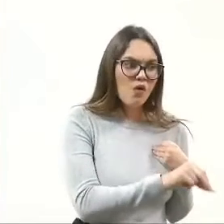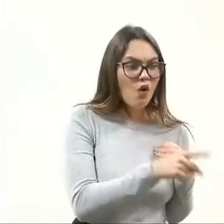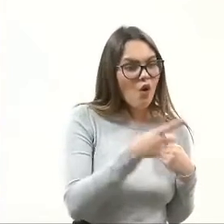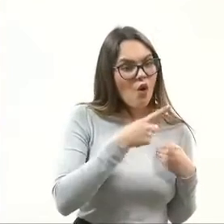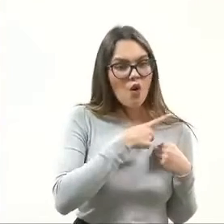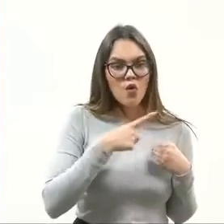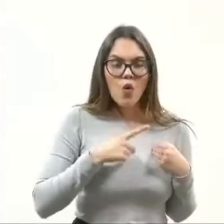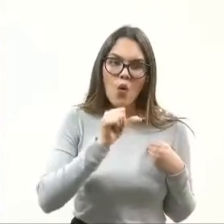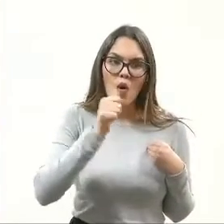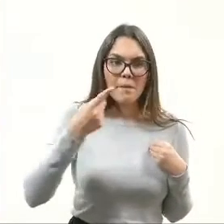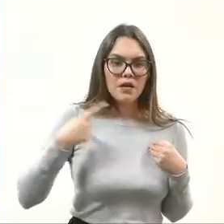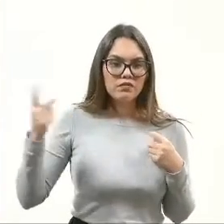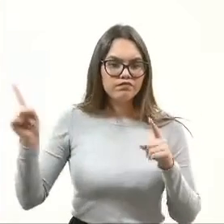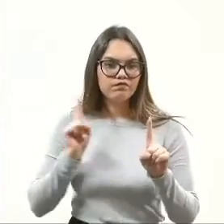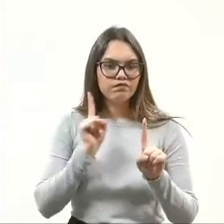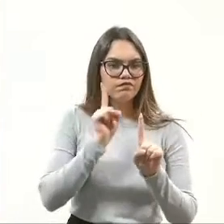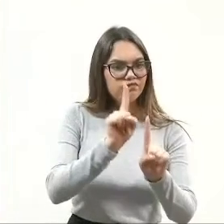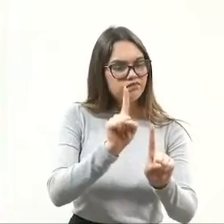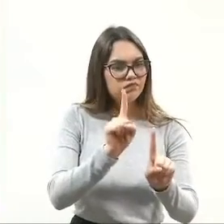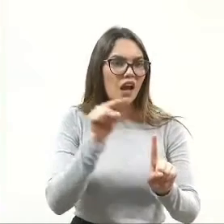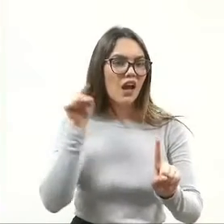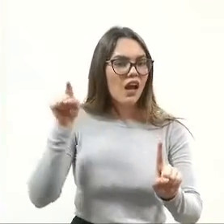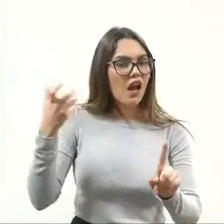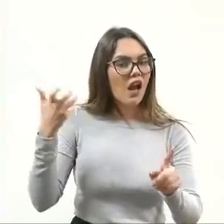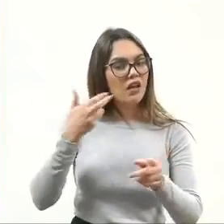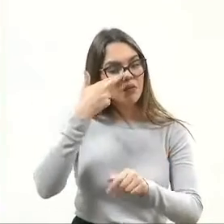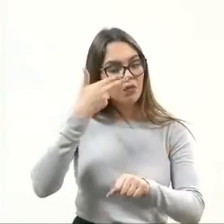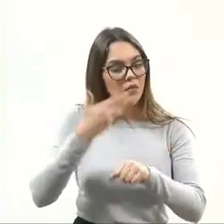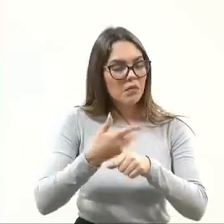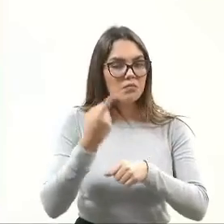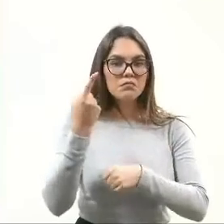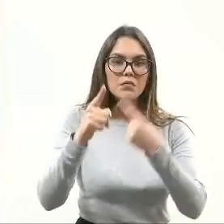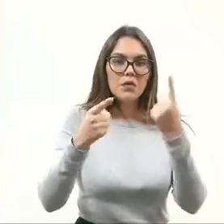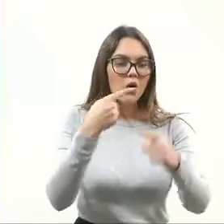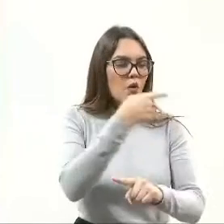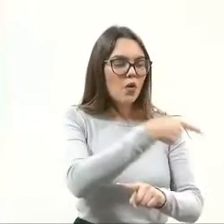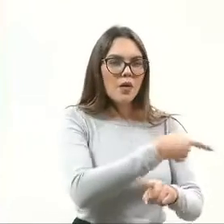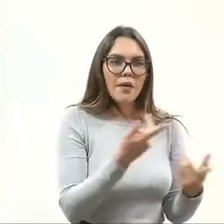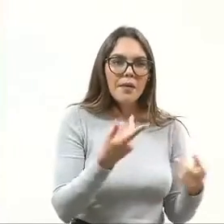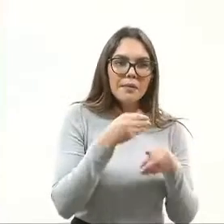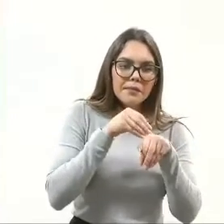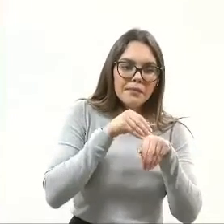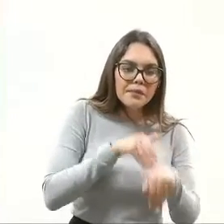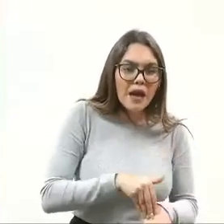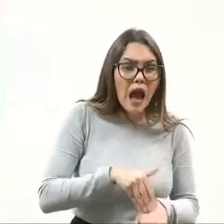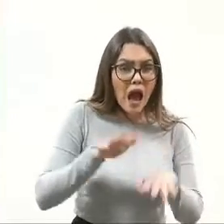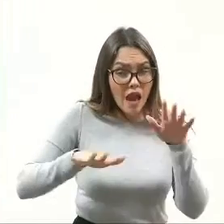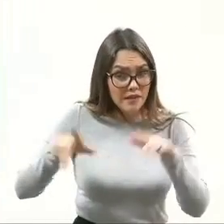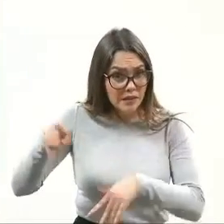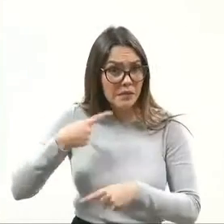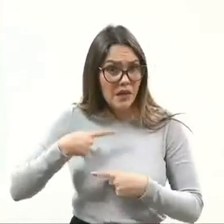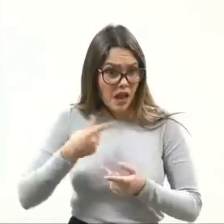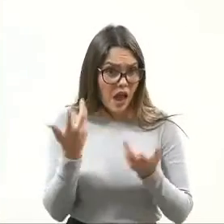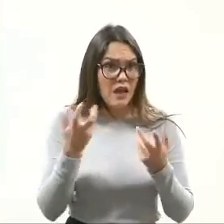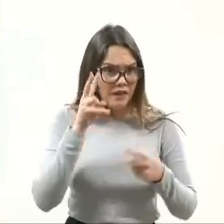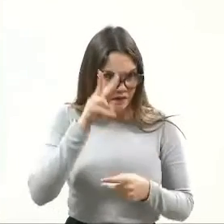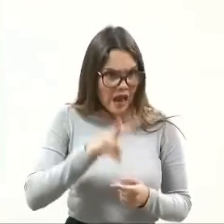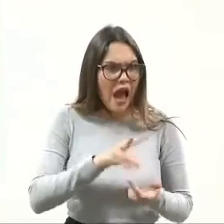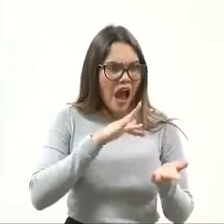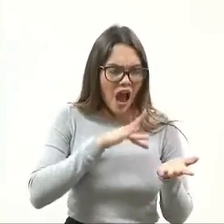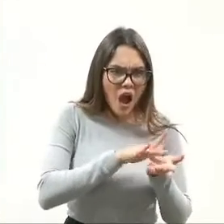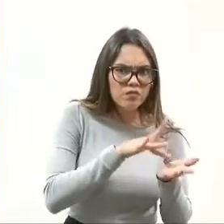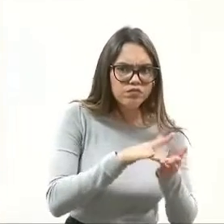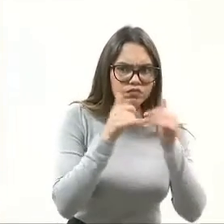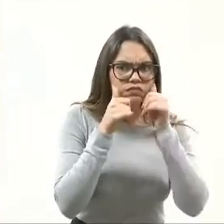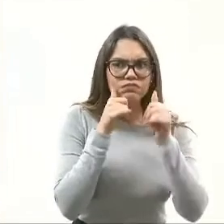que no siempre actúan en favor de sus intereses y dignidad humana violentando con ello